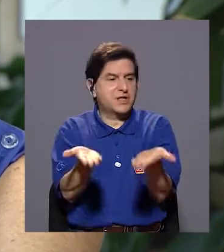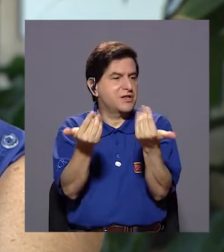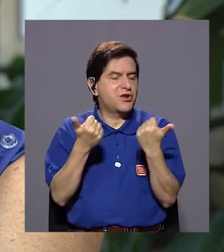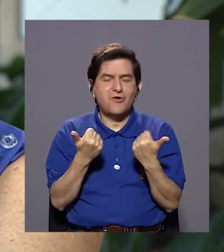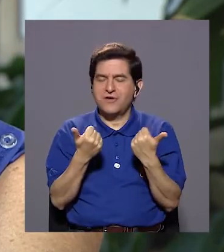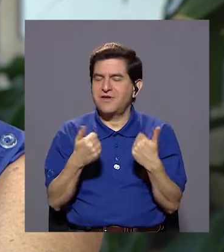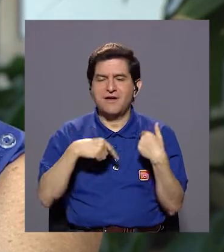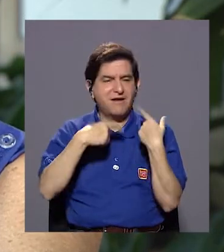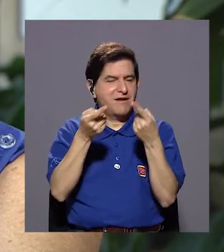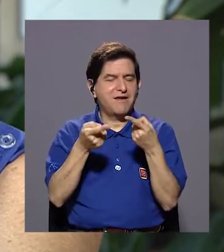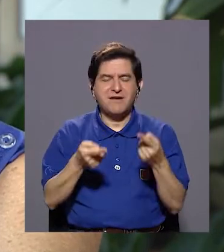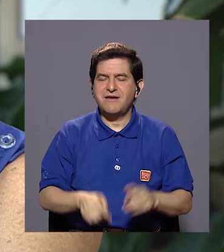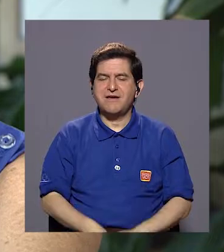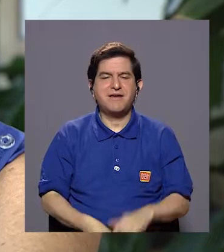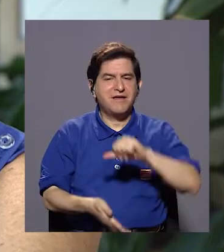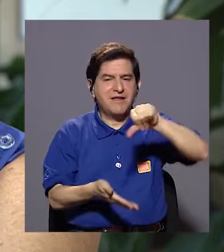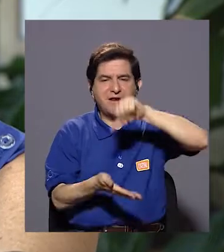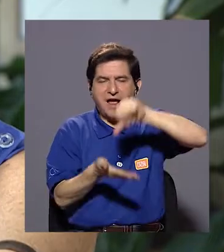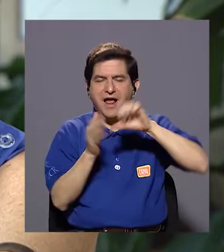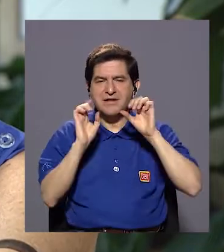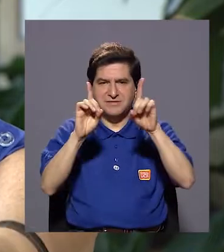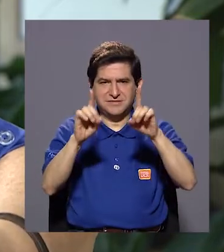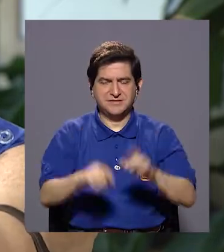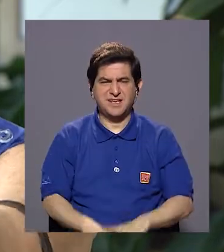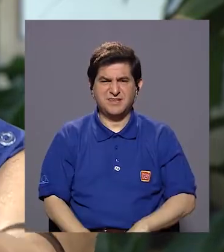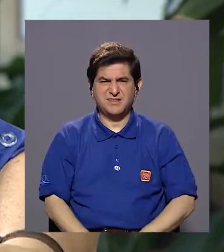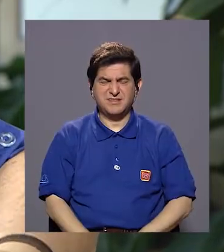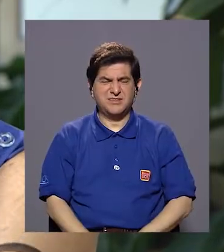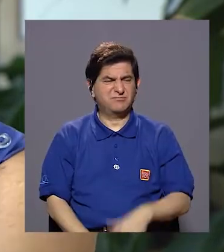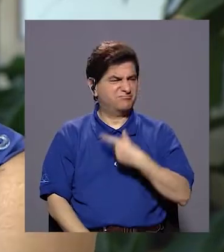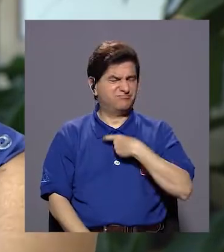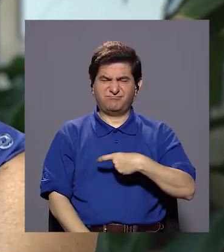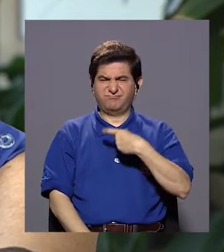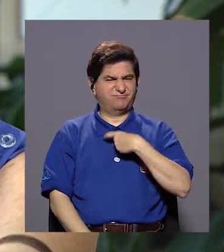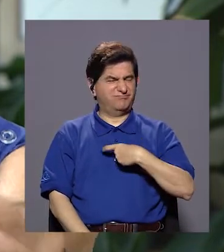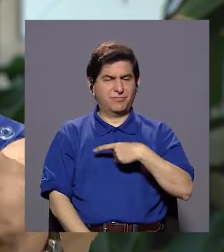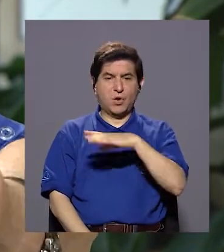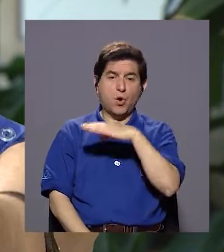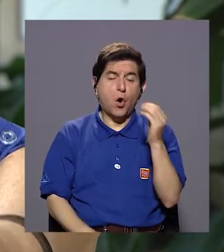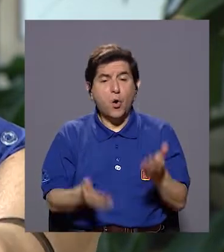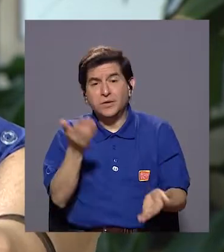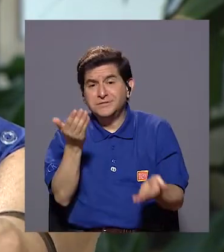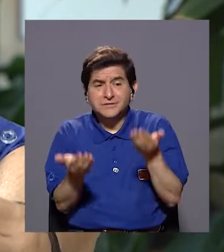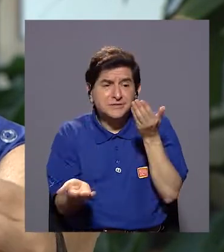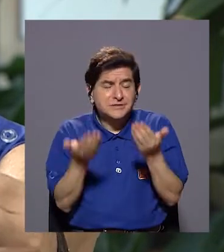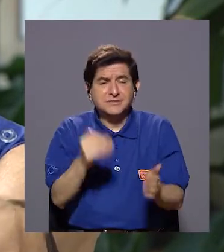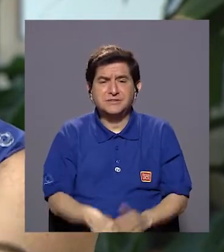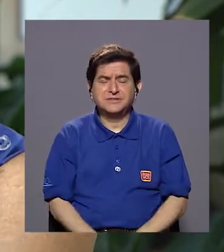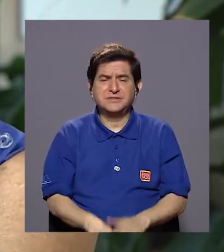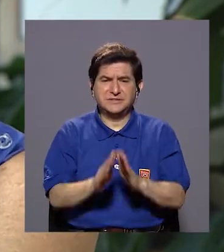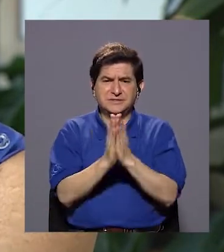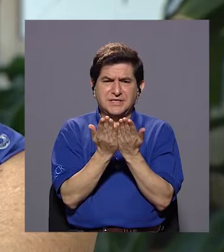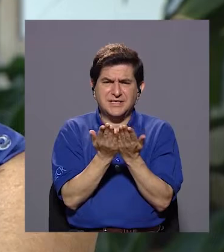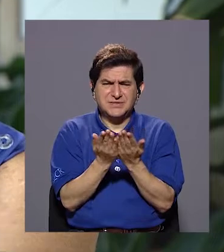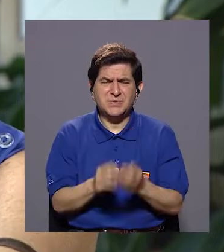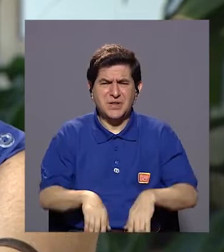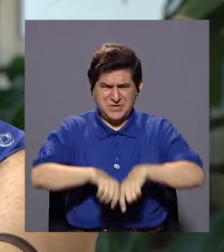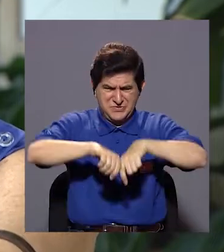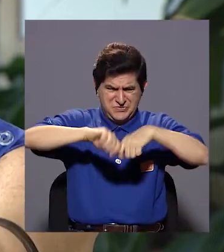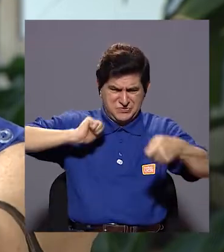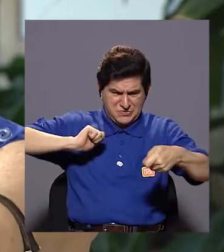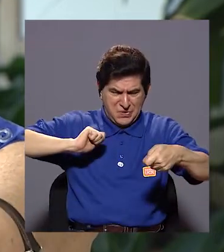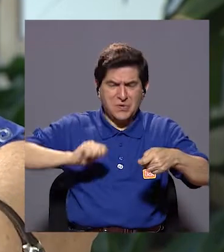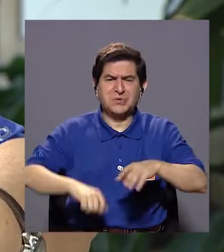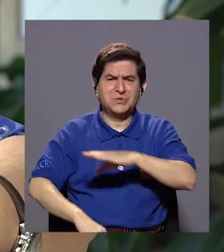quiere ir al centro educativo, que siente que ya no tiene ganas, o que llega, digamos, con los cuadernos rotos